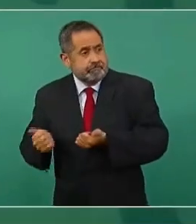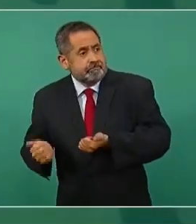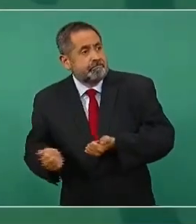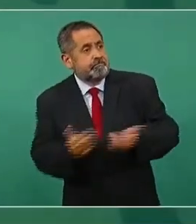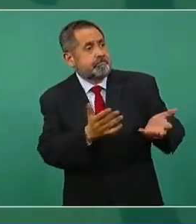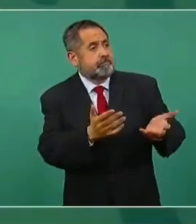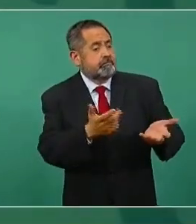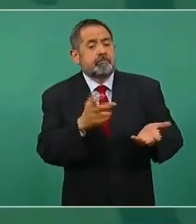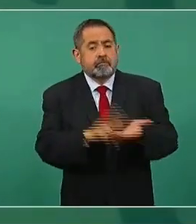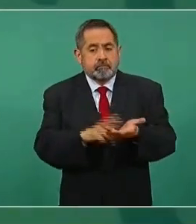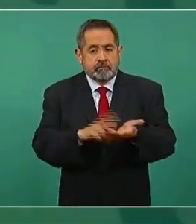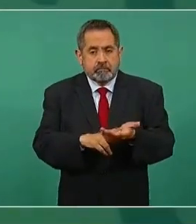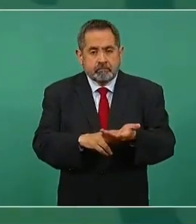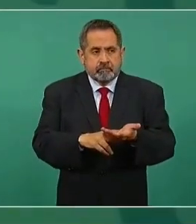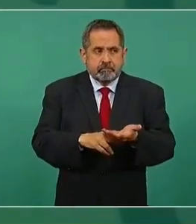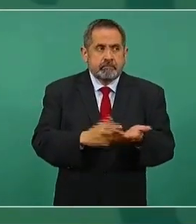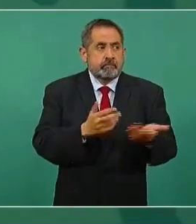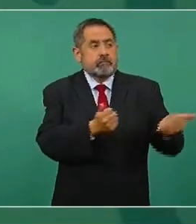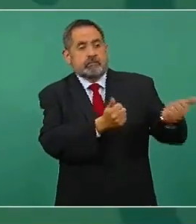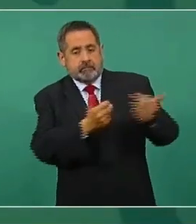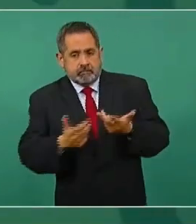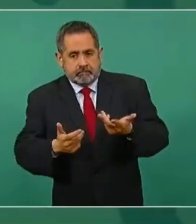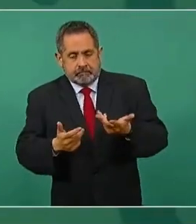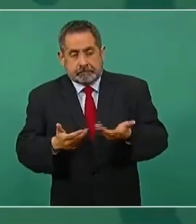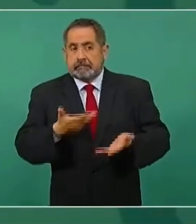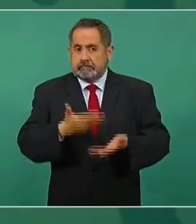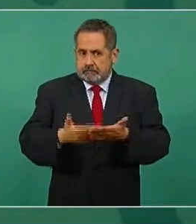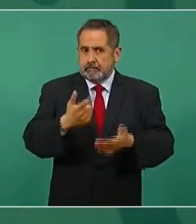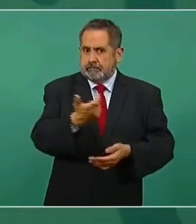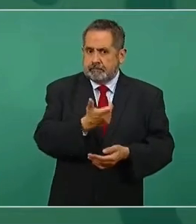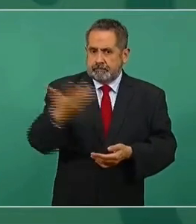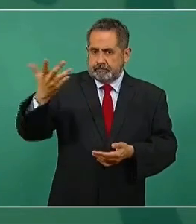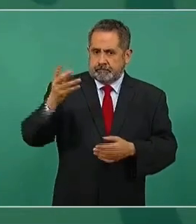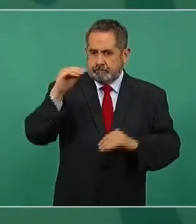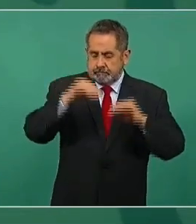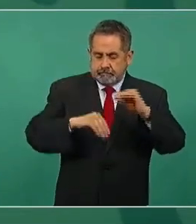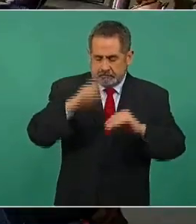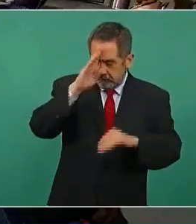y ahora cada vez influye más en los costos.